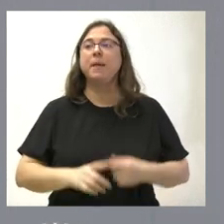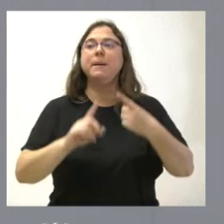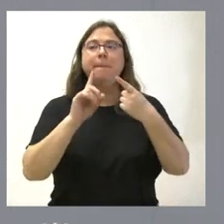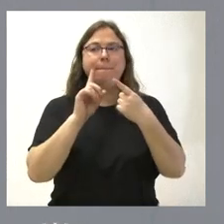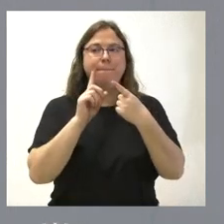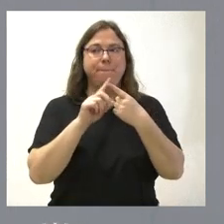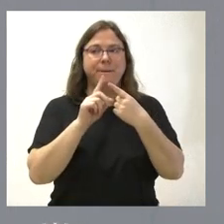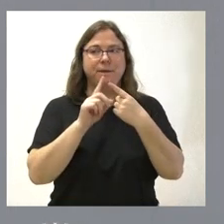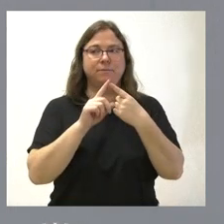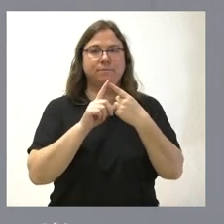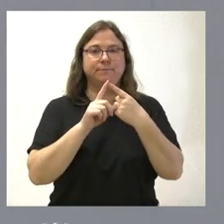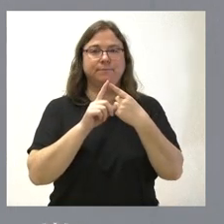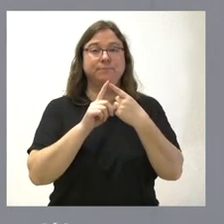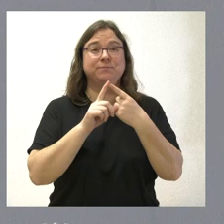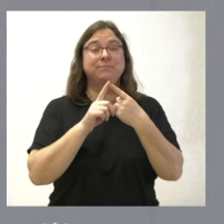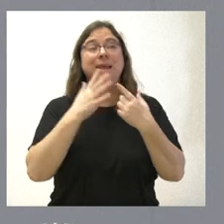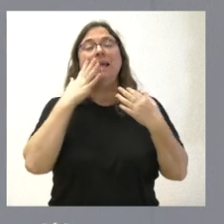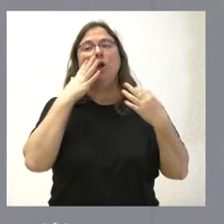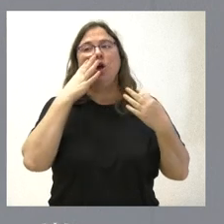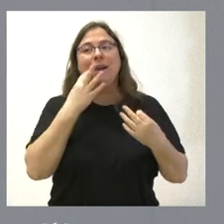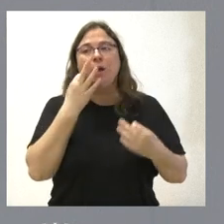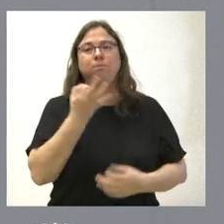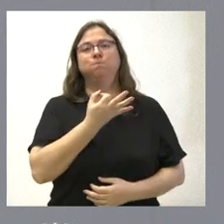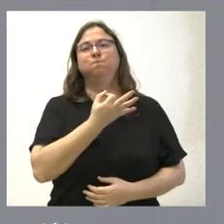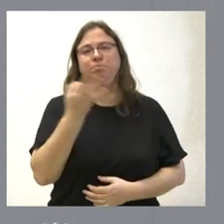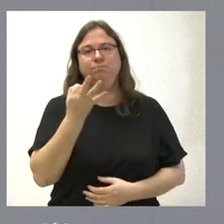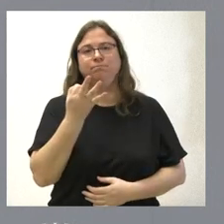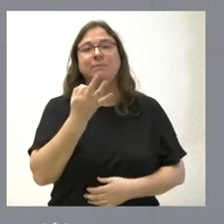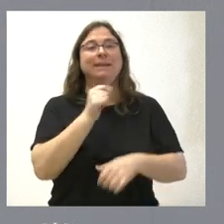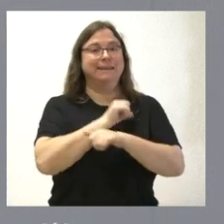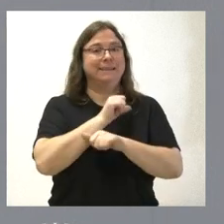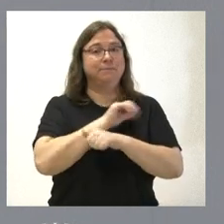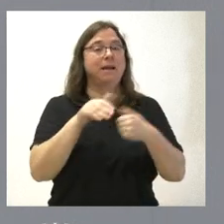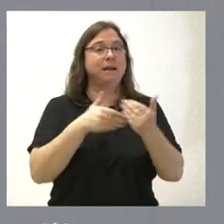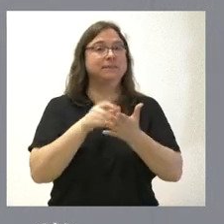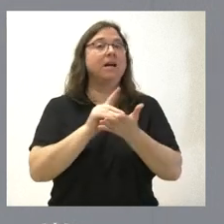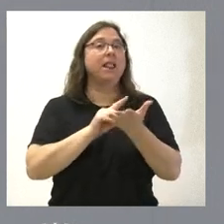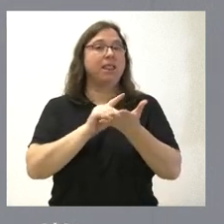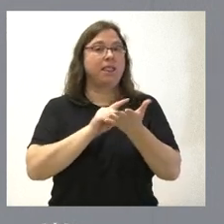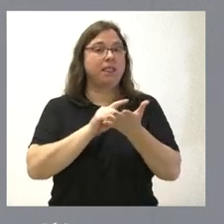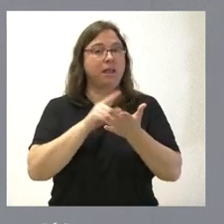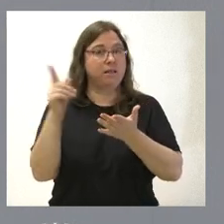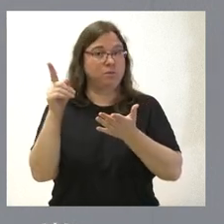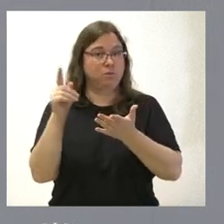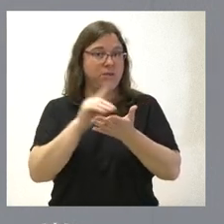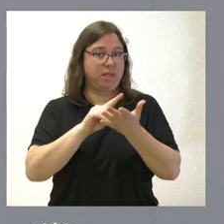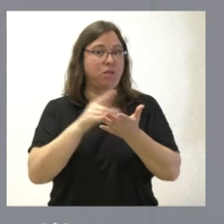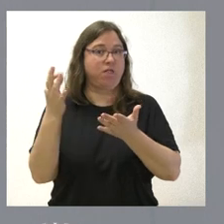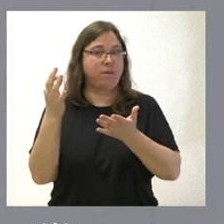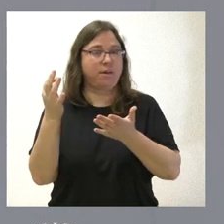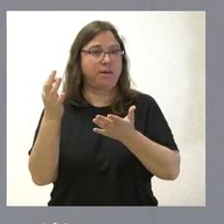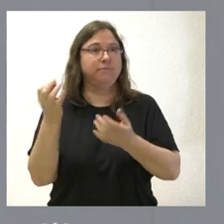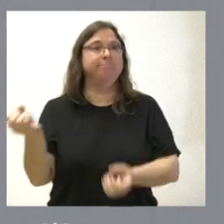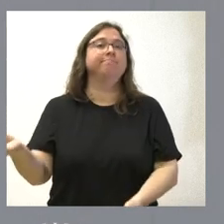lugar yo creo que fue un acierto por nuestra parte esperar a conocer los datos que se nos tenían que eh